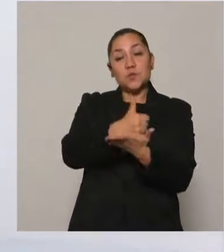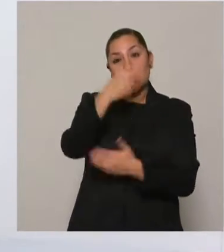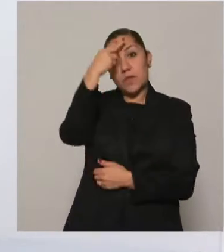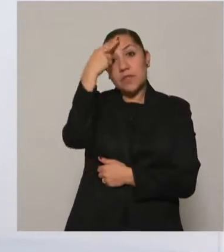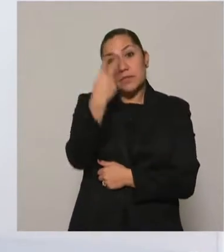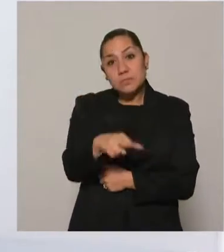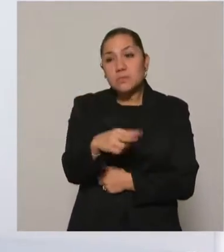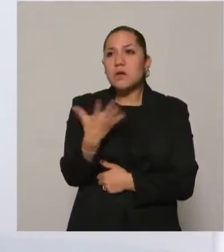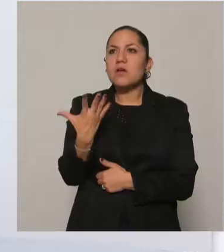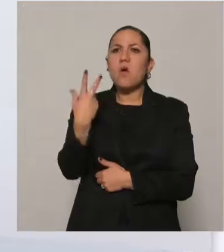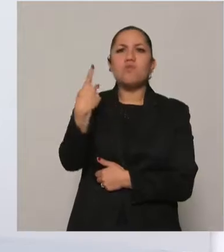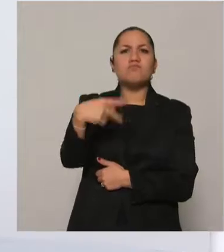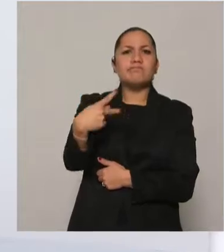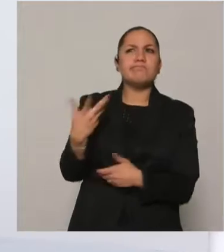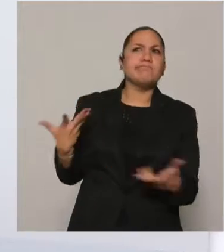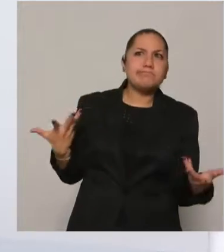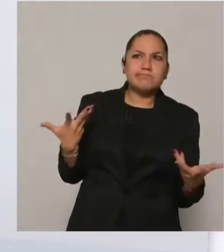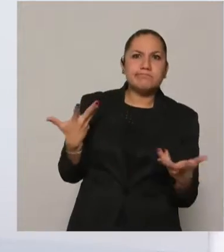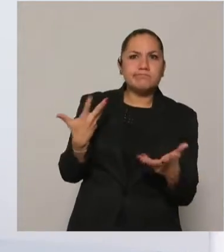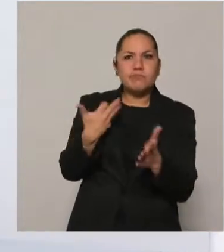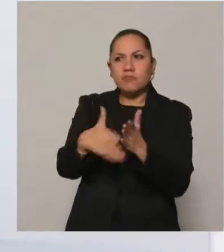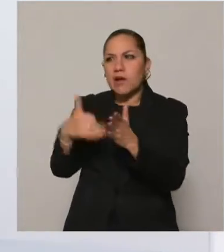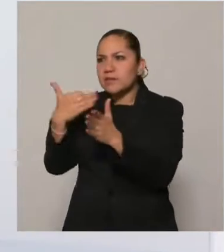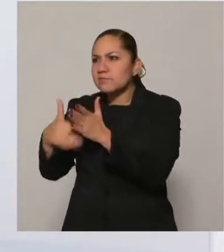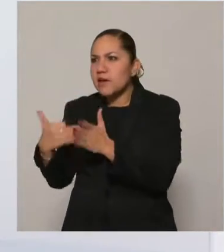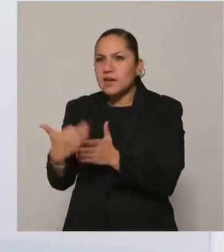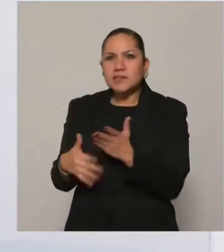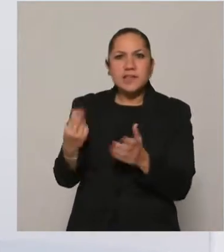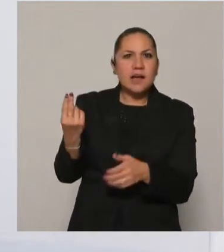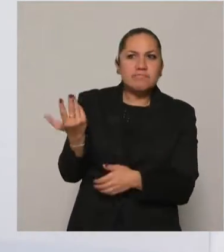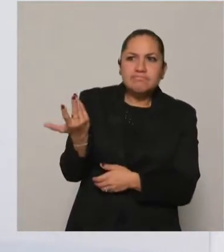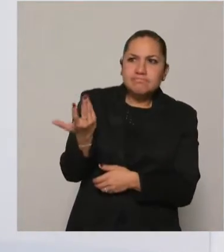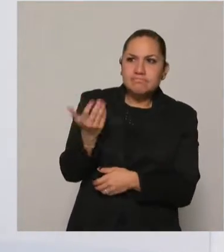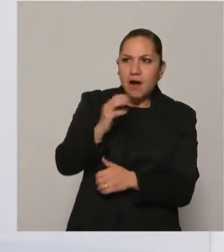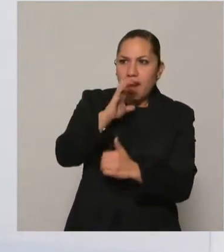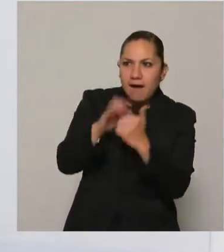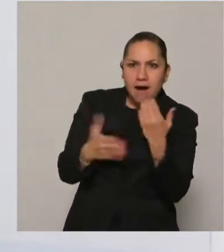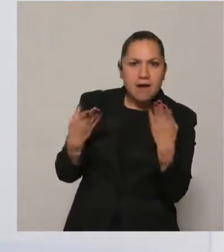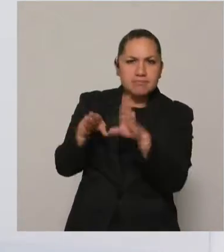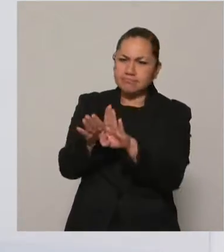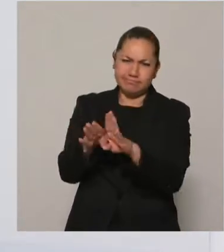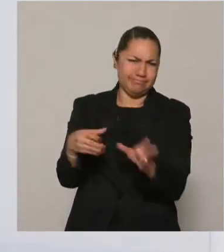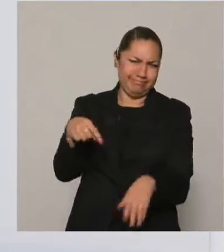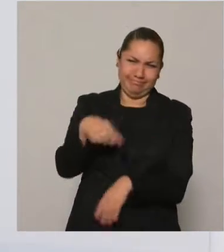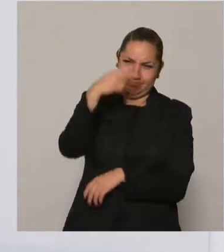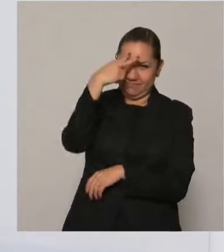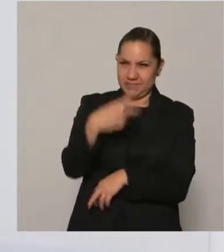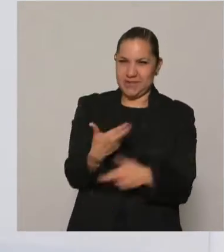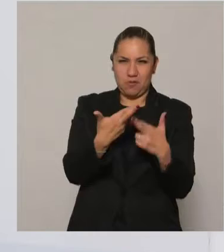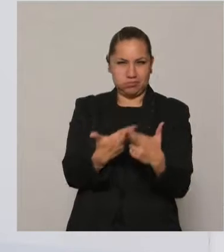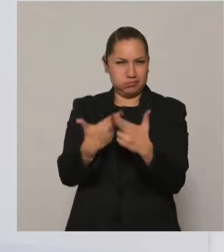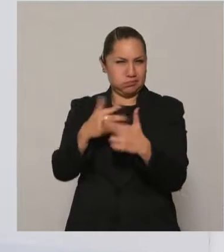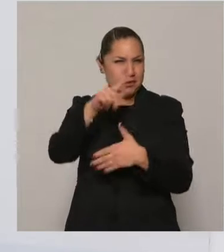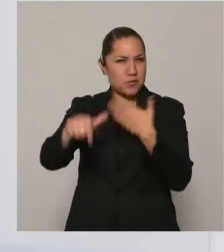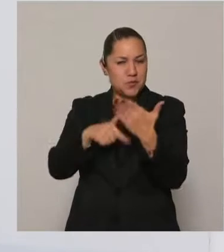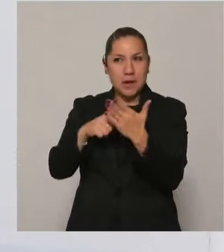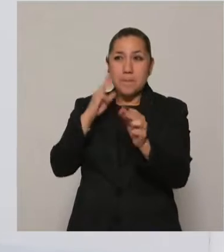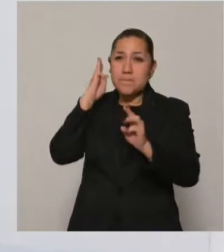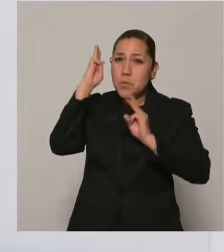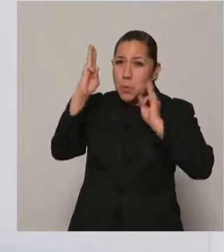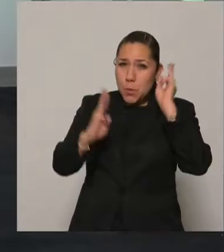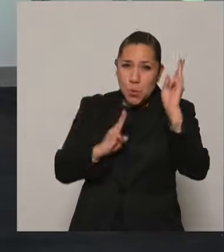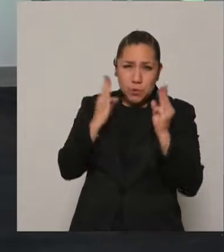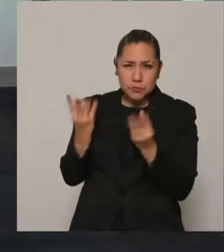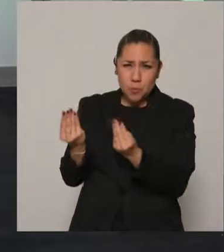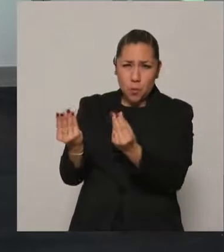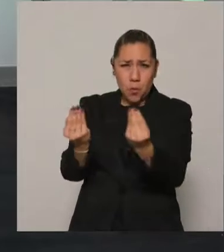una ciudad con una gran oferta cultural. Hay más de 1,100 museos tan solo en la capital del país. Y así como hay estos museos,